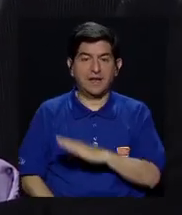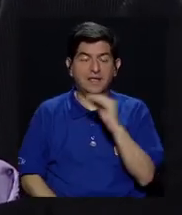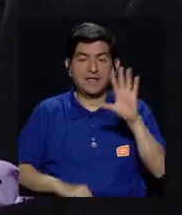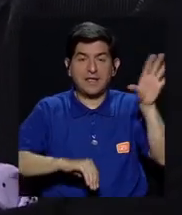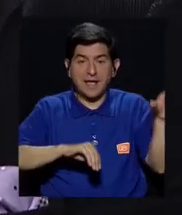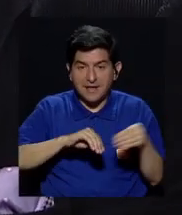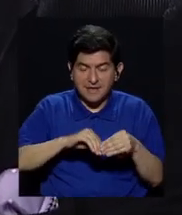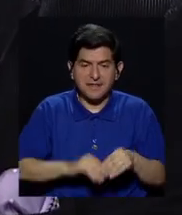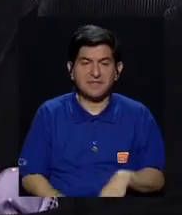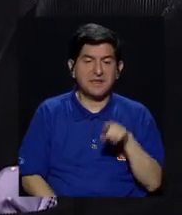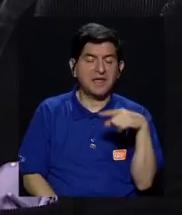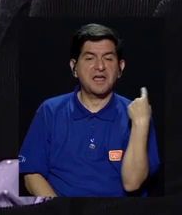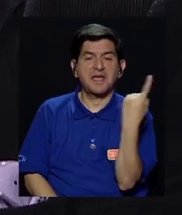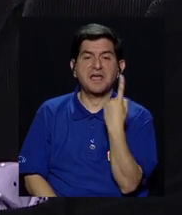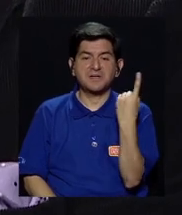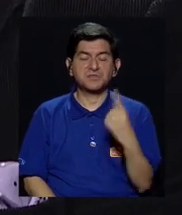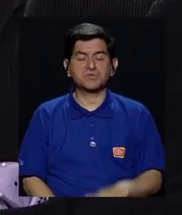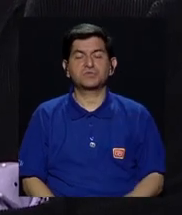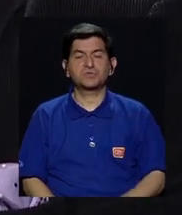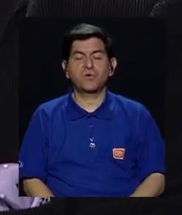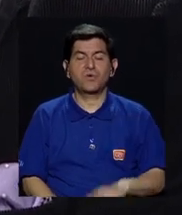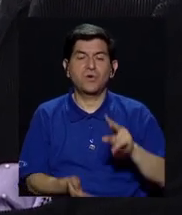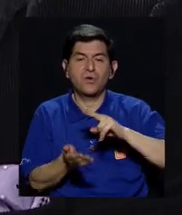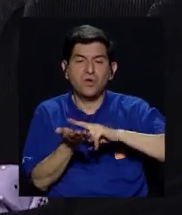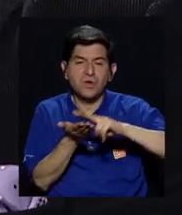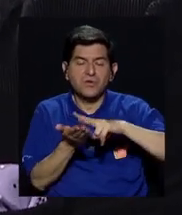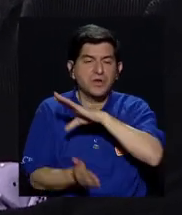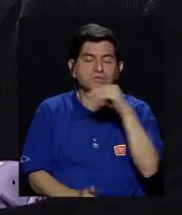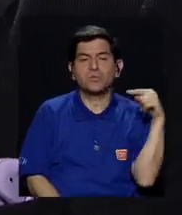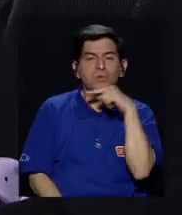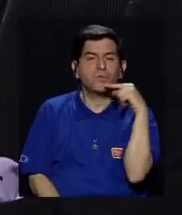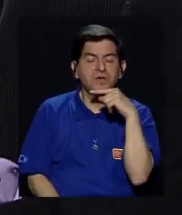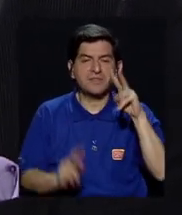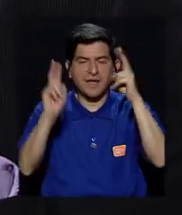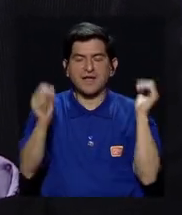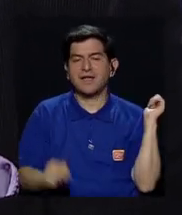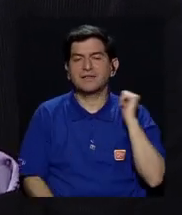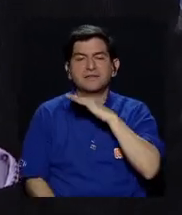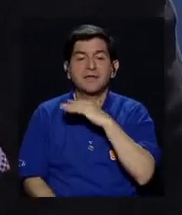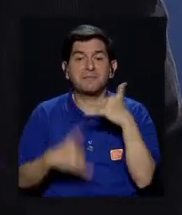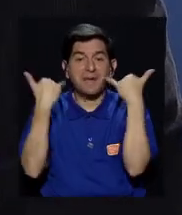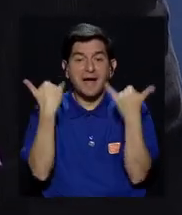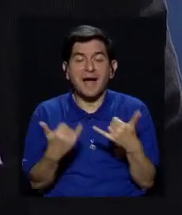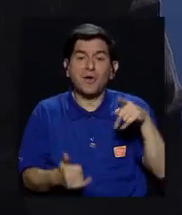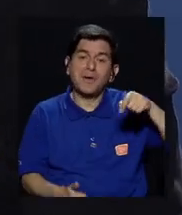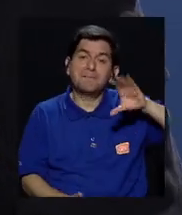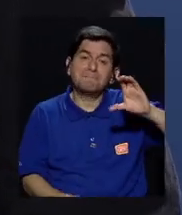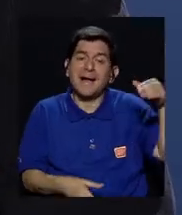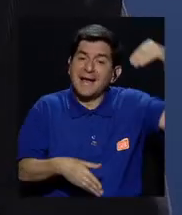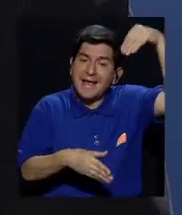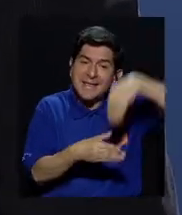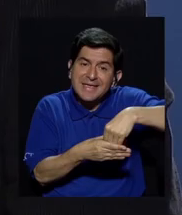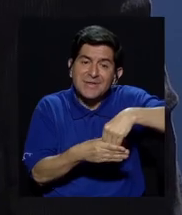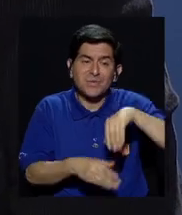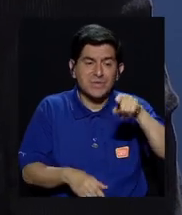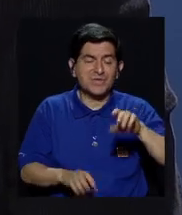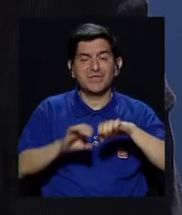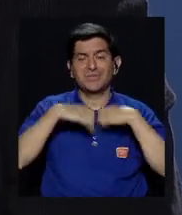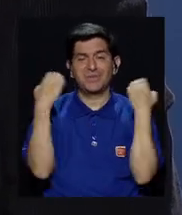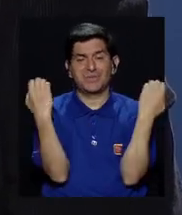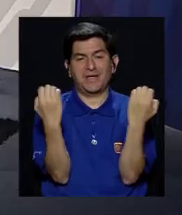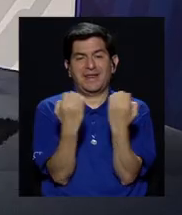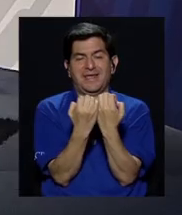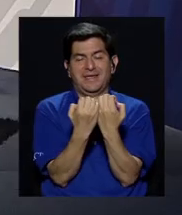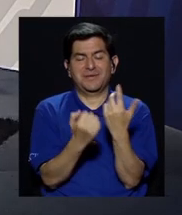es a eso antes sólo se cargaba sobre la unidad y sobre liberación sobre todo por el tema de corrupción ahora el pac es parte de ese